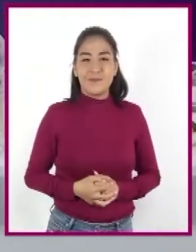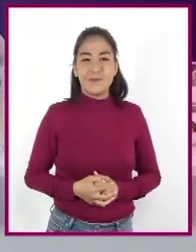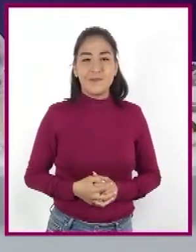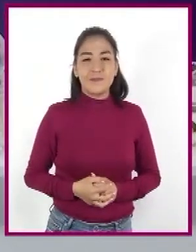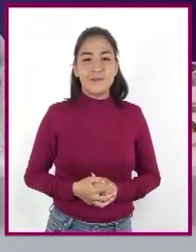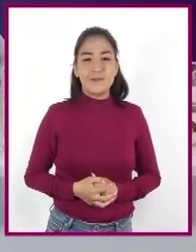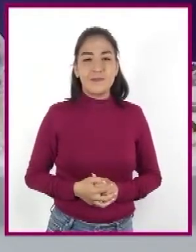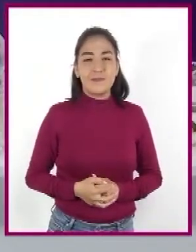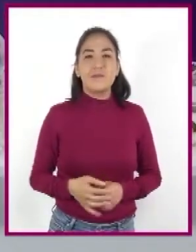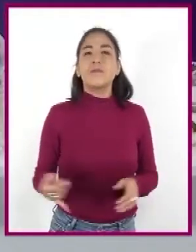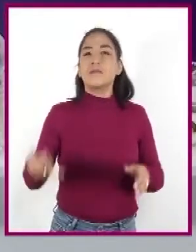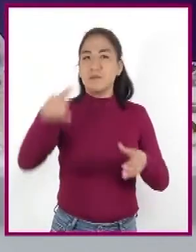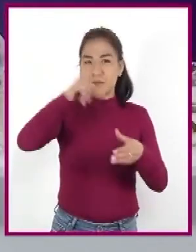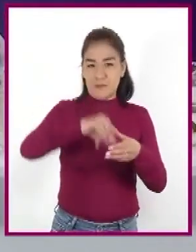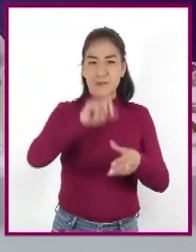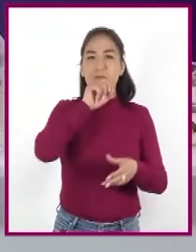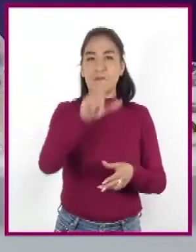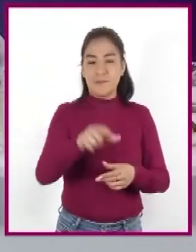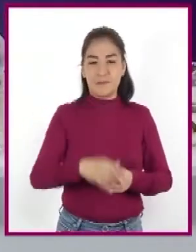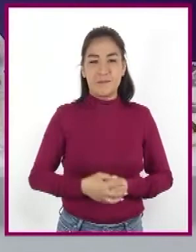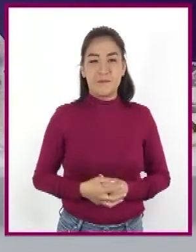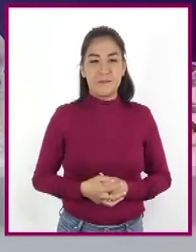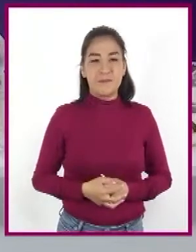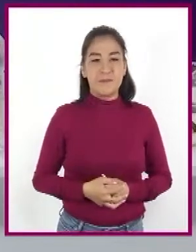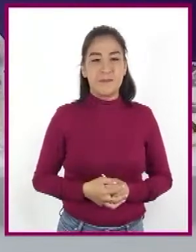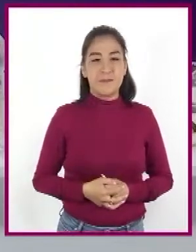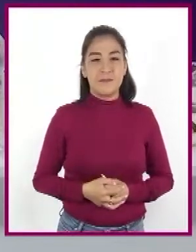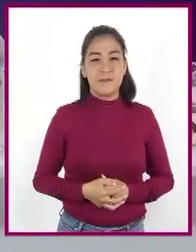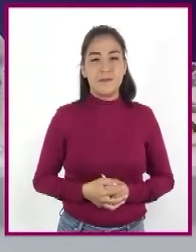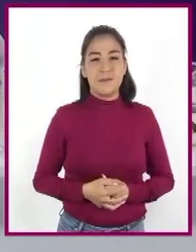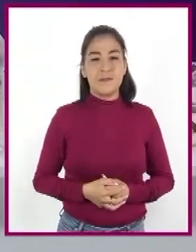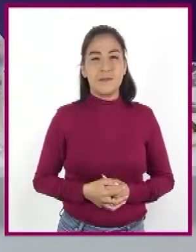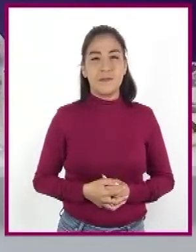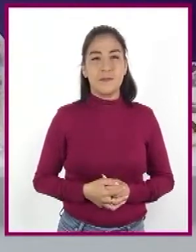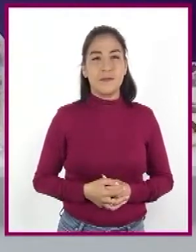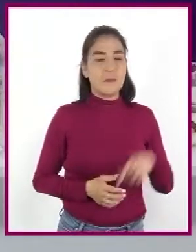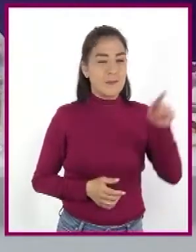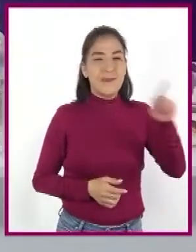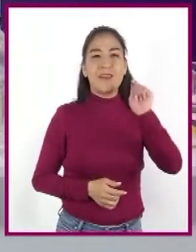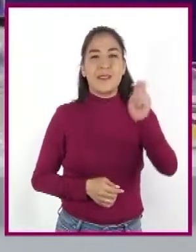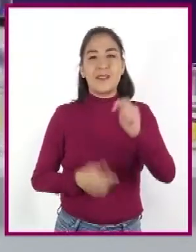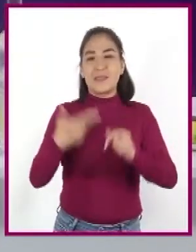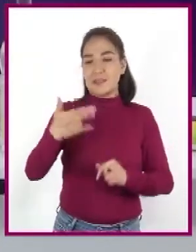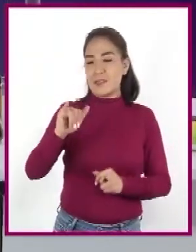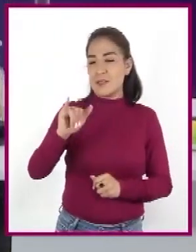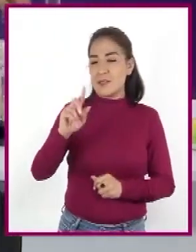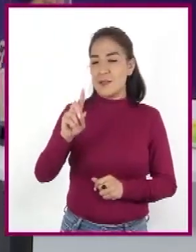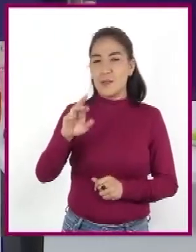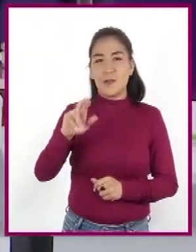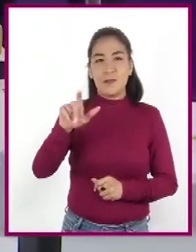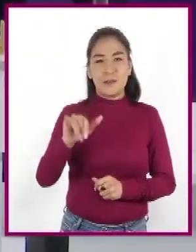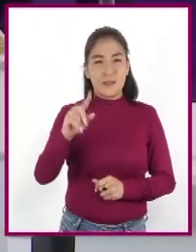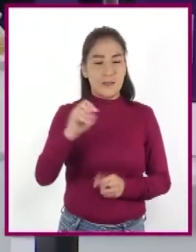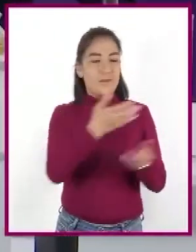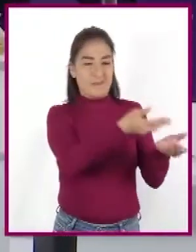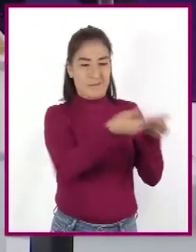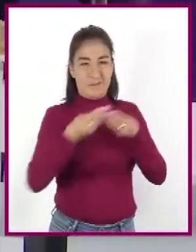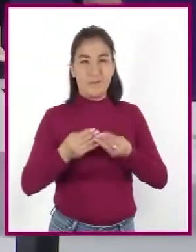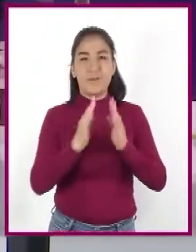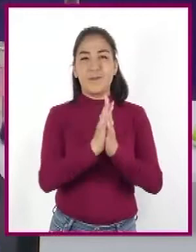Vamos a agregar, usted ya tenía una de hidróxido de sodio, maestro. Claro.